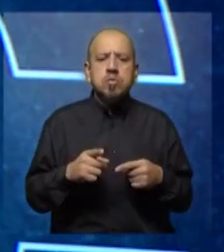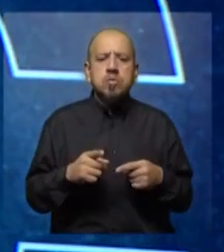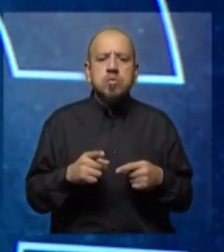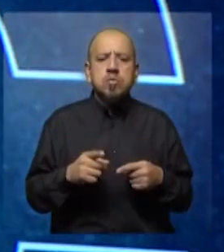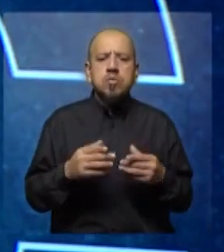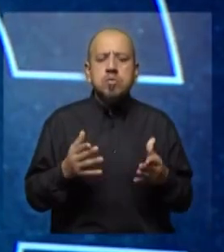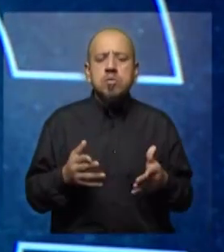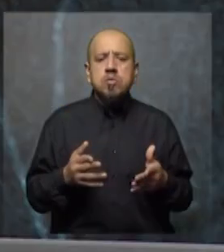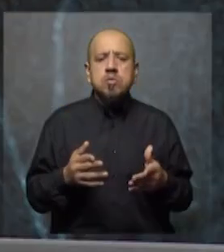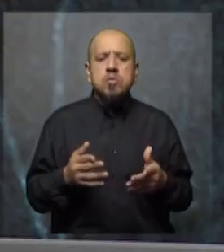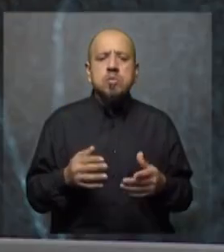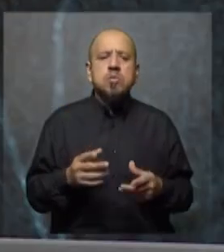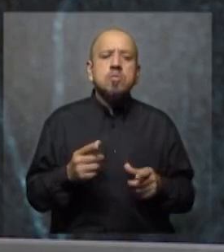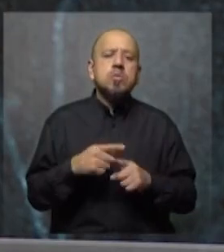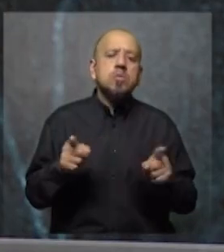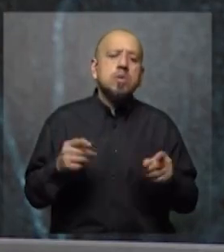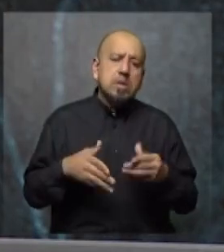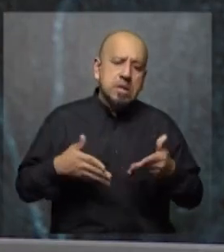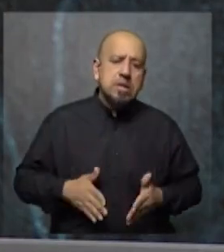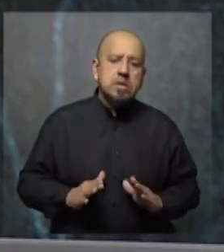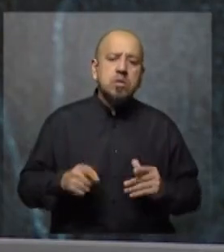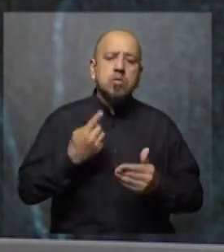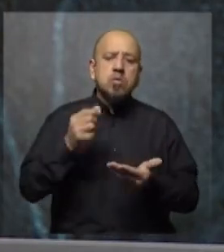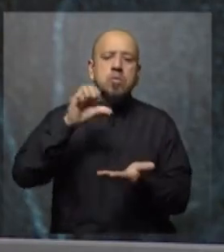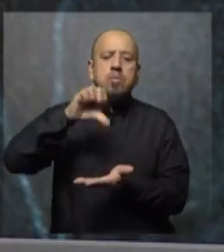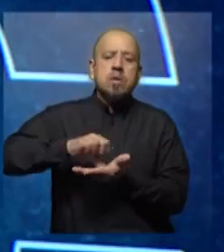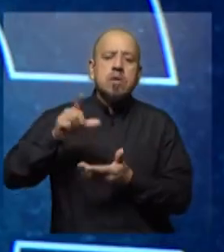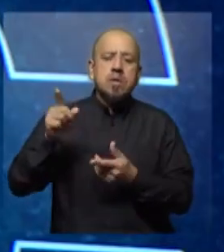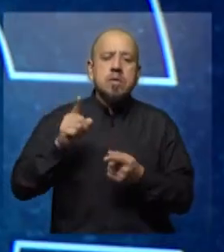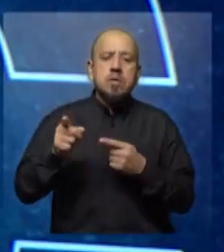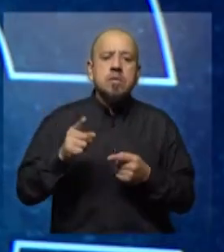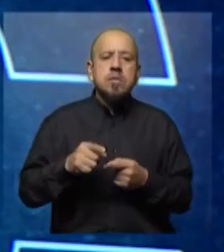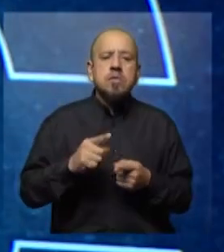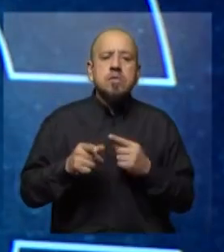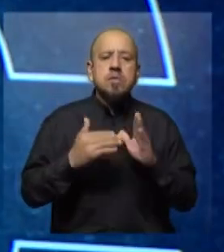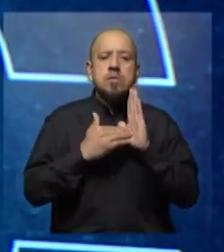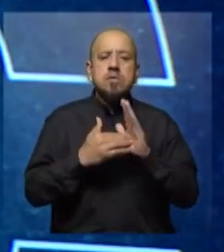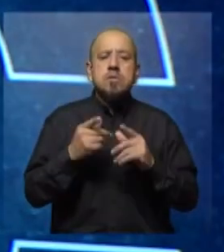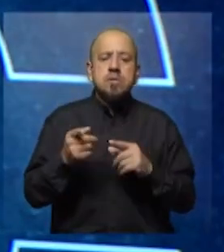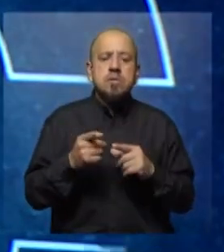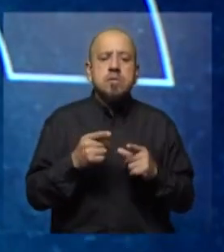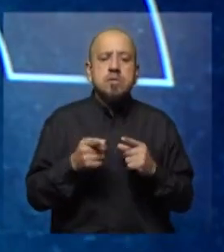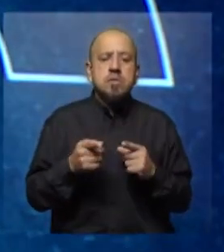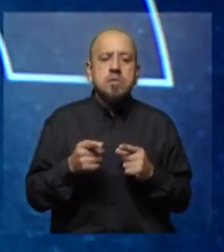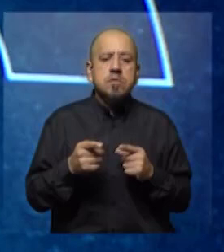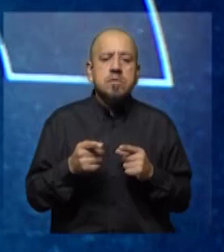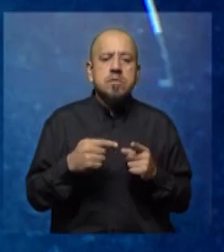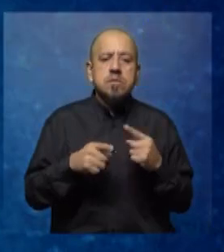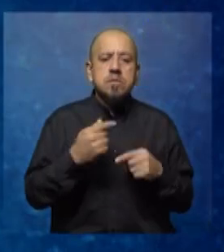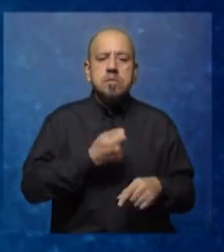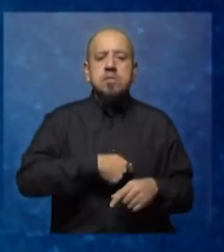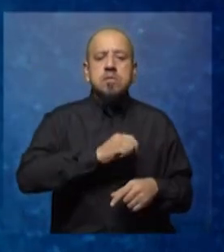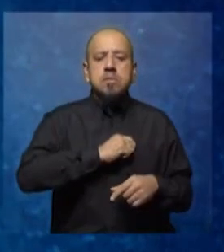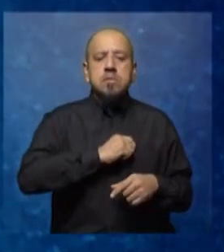puede ser capaces en otro país incluso comercian otro referente vos sabes que el gran español